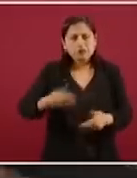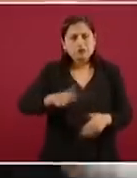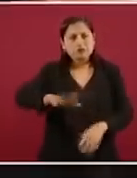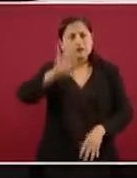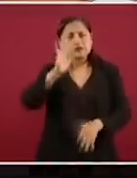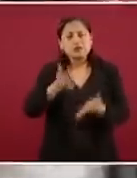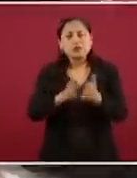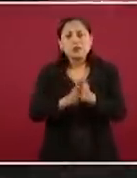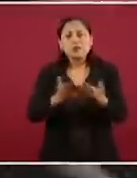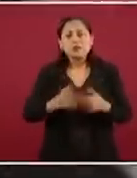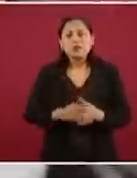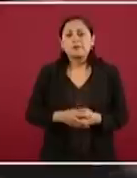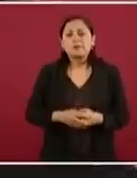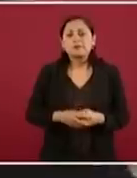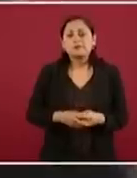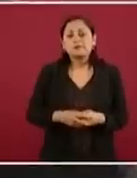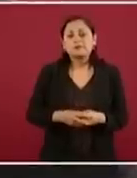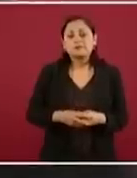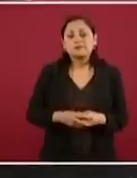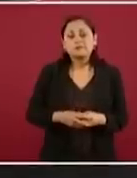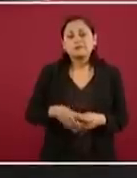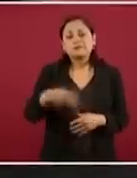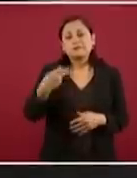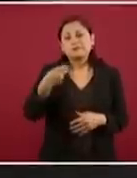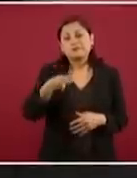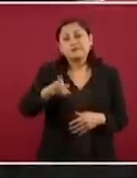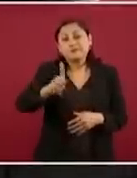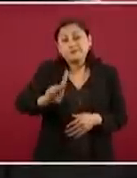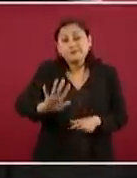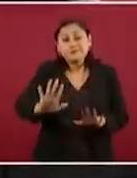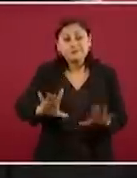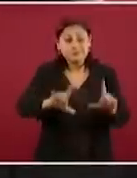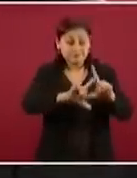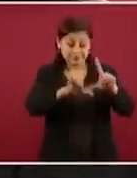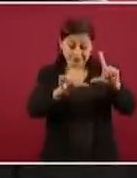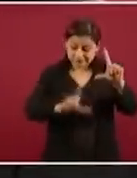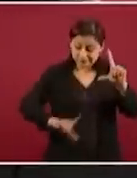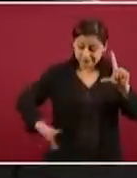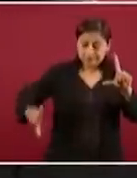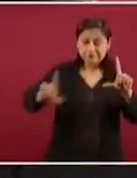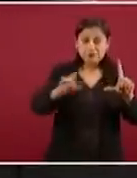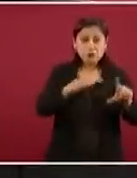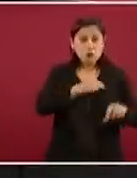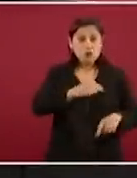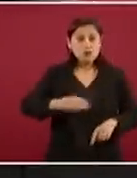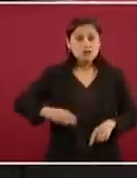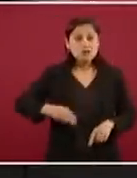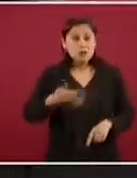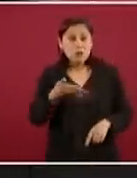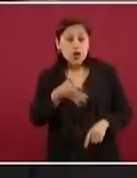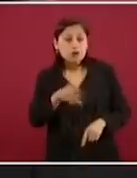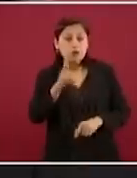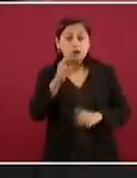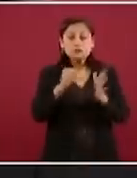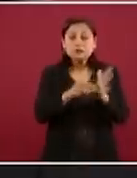Pero pues son cerca de 2.500 municipios